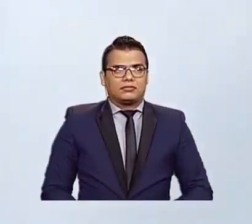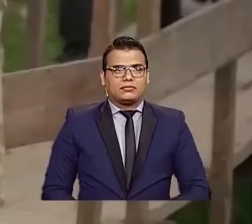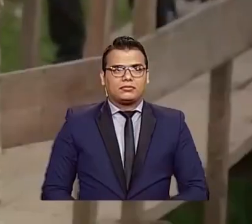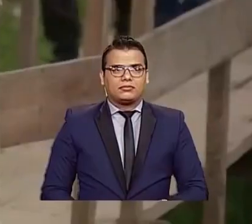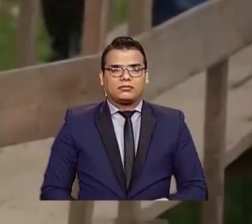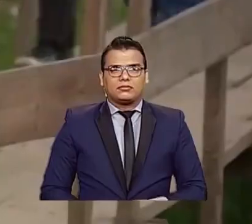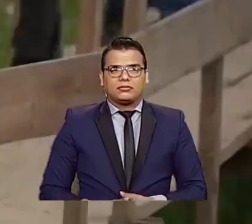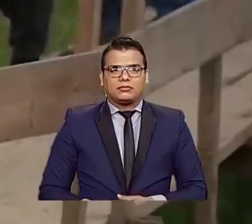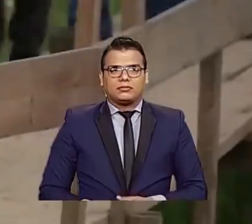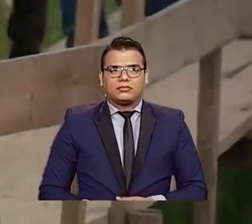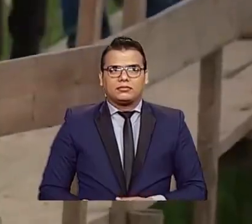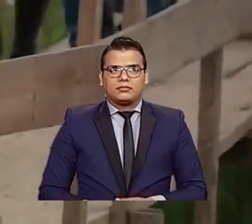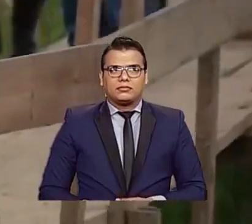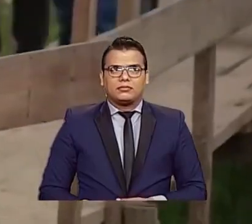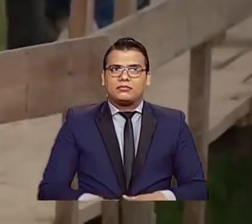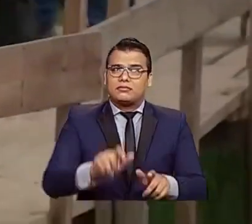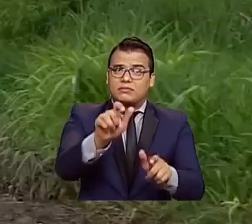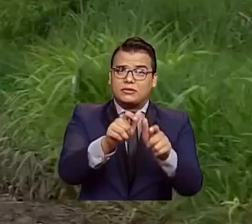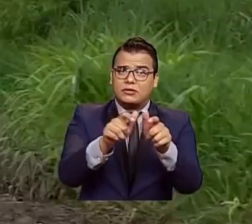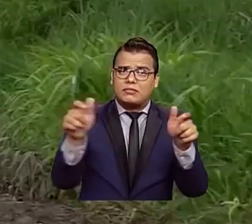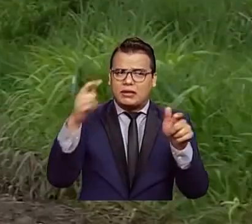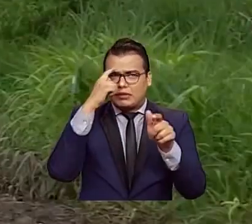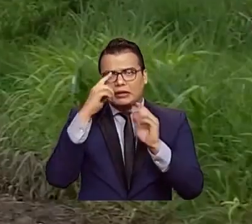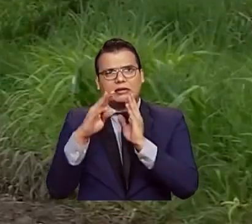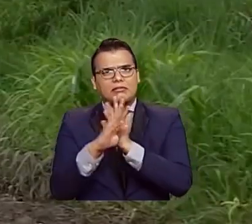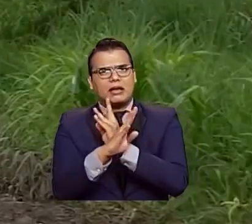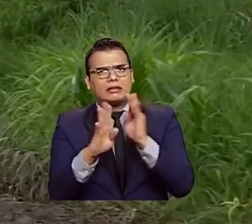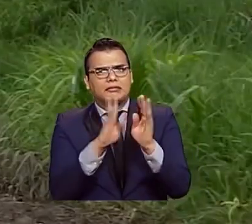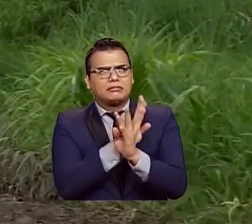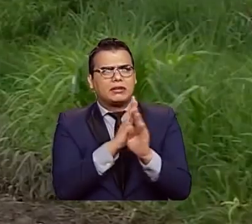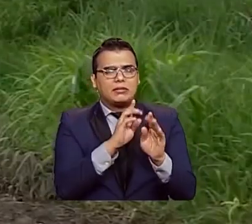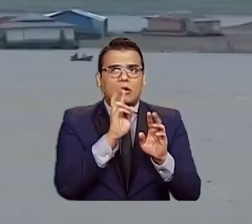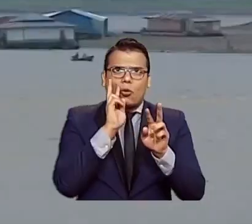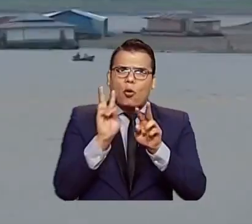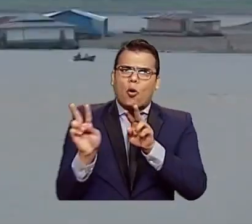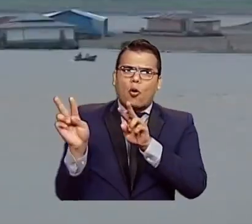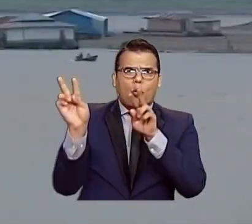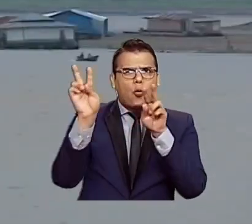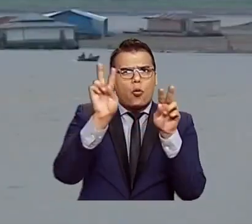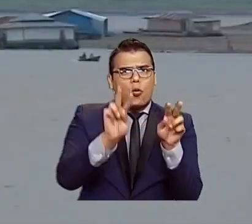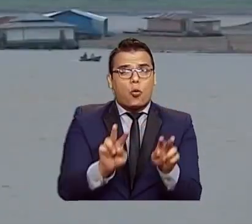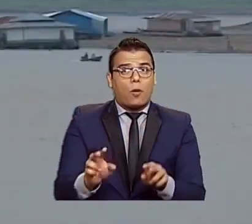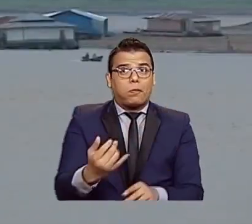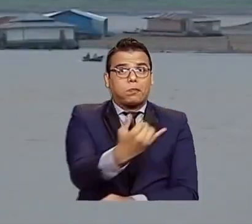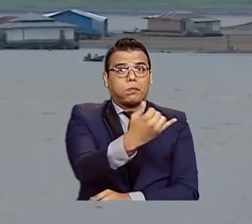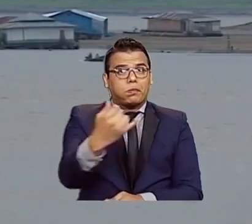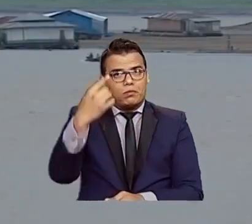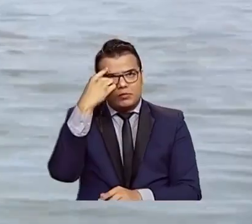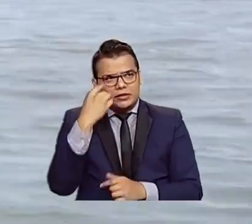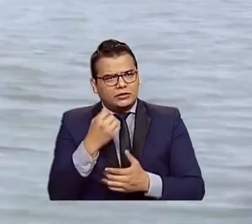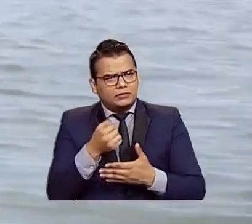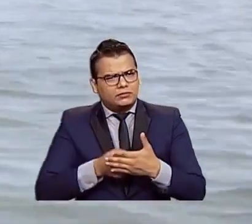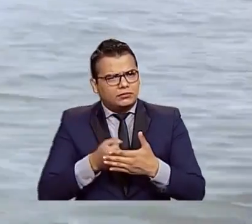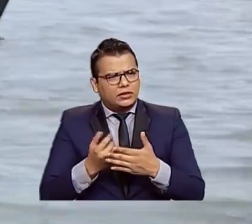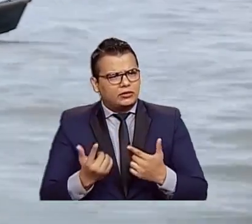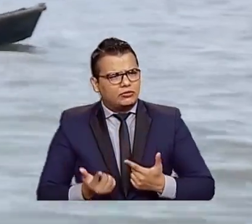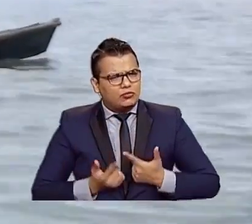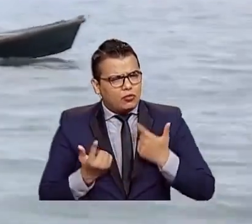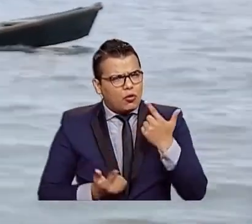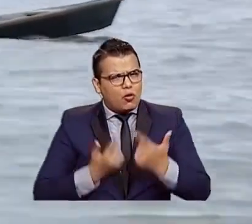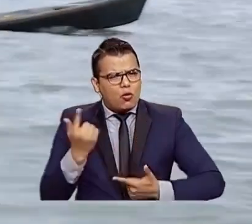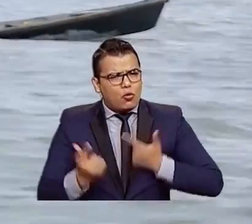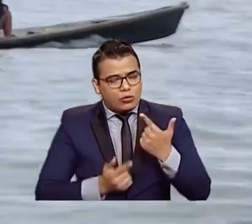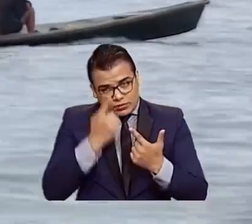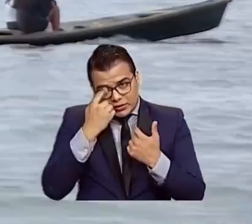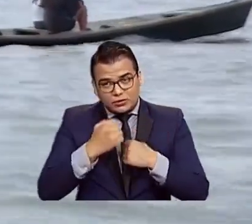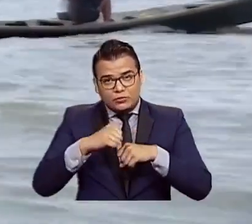saludó, con caravanas de gentes que van y vienen a remontar la selva y navegar en las aguas del Gran Amazonas, a seguir luchando para salir adelante en medio de esta